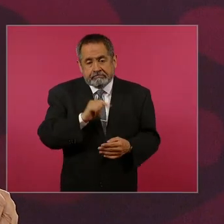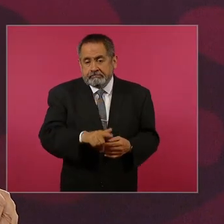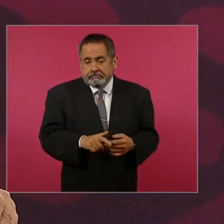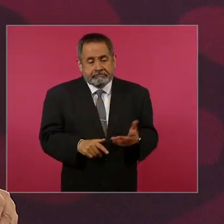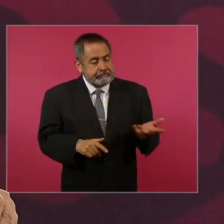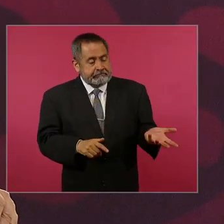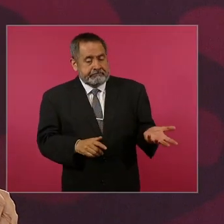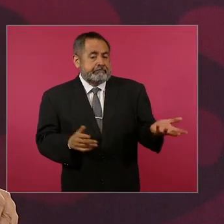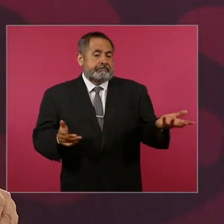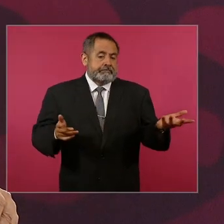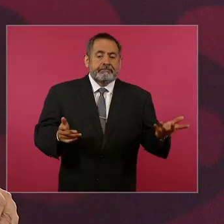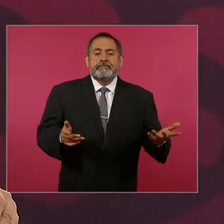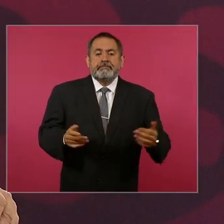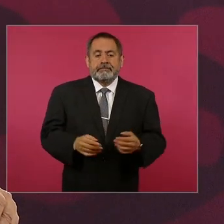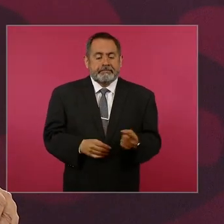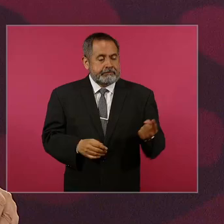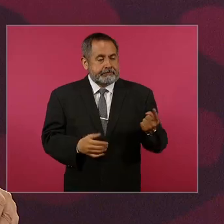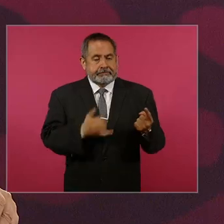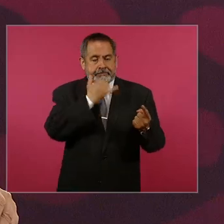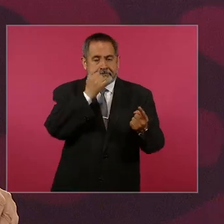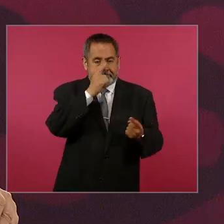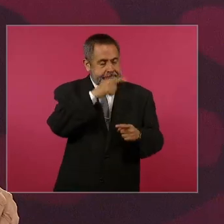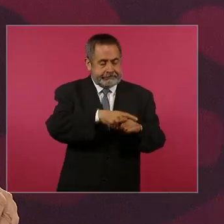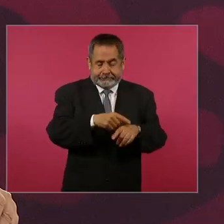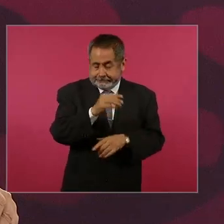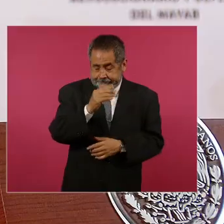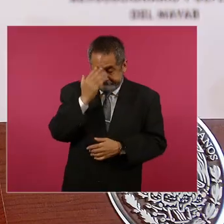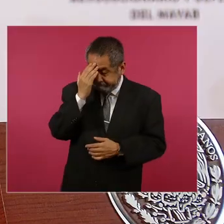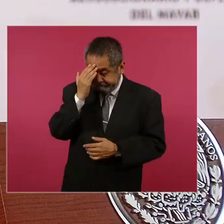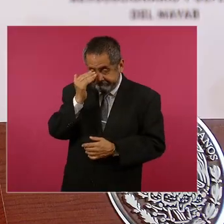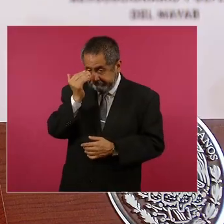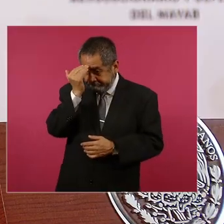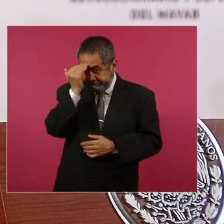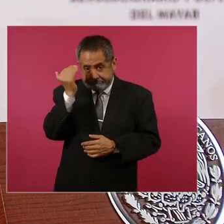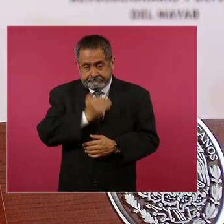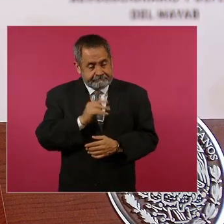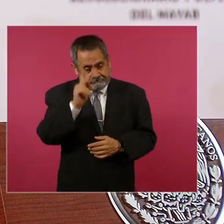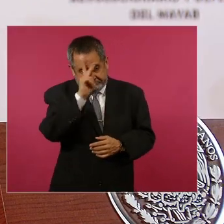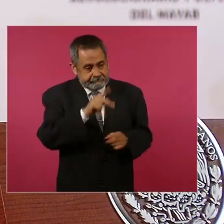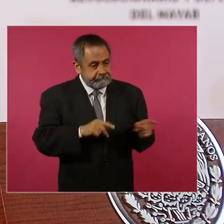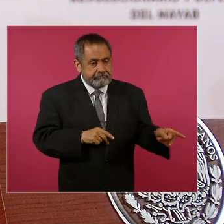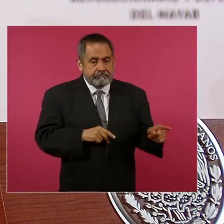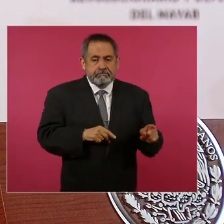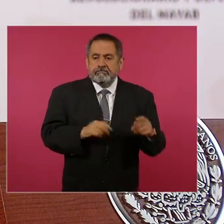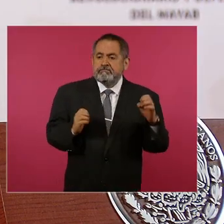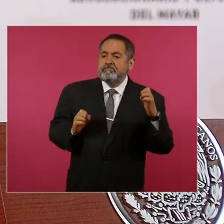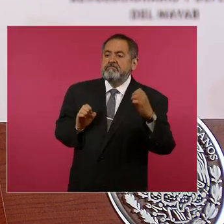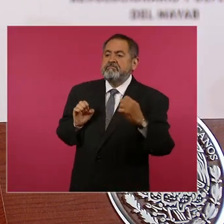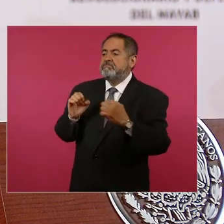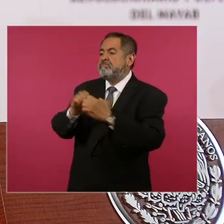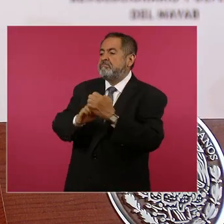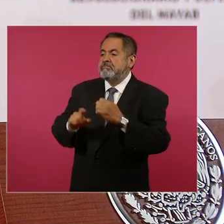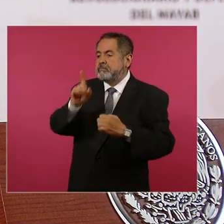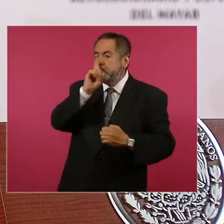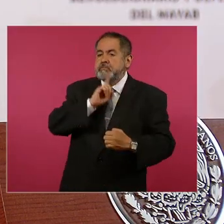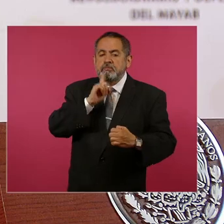muchos errores garrafales, se le mintió al pueblo,